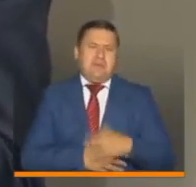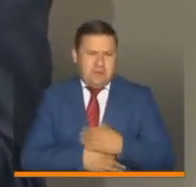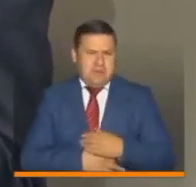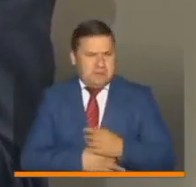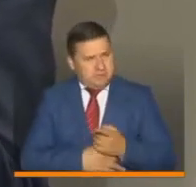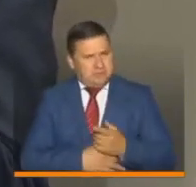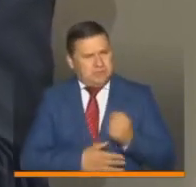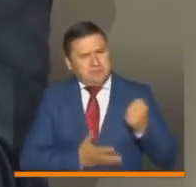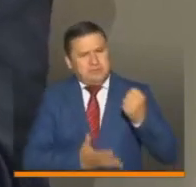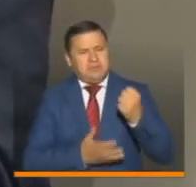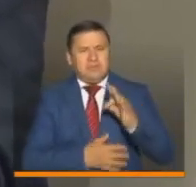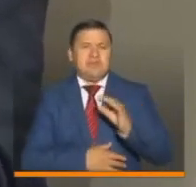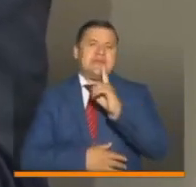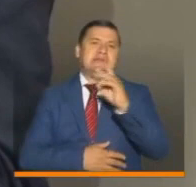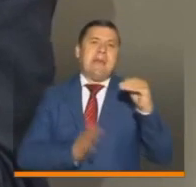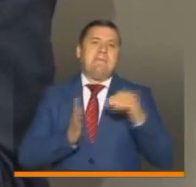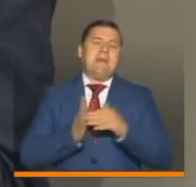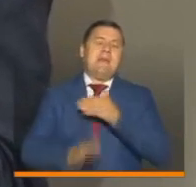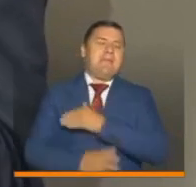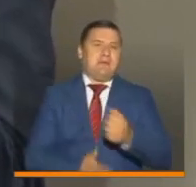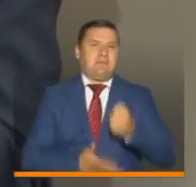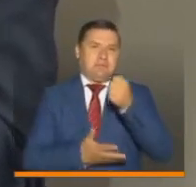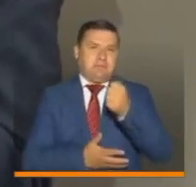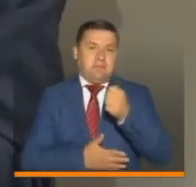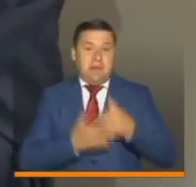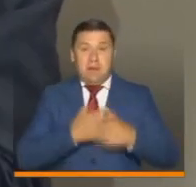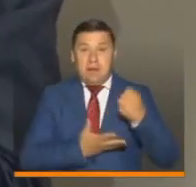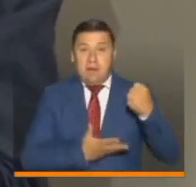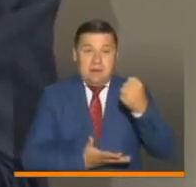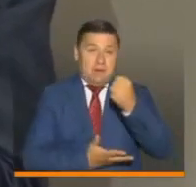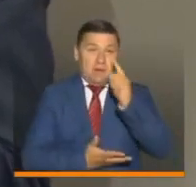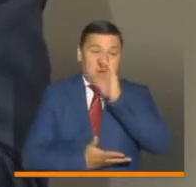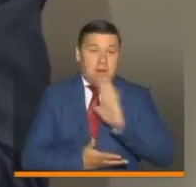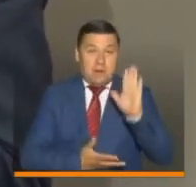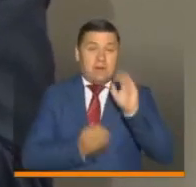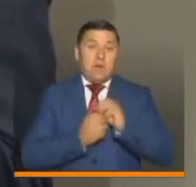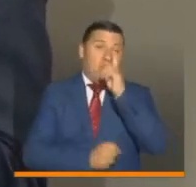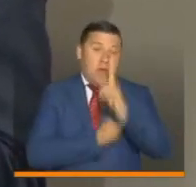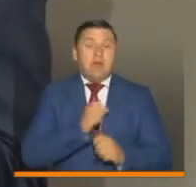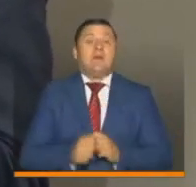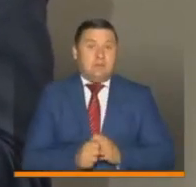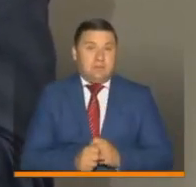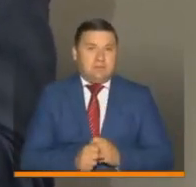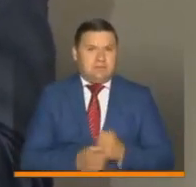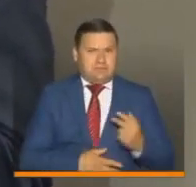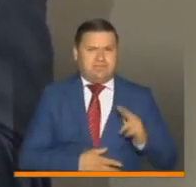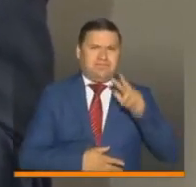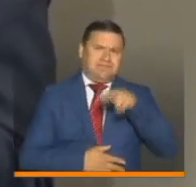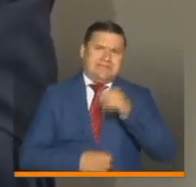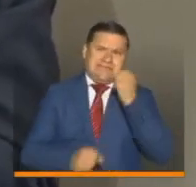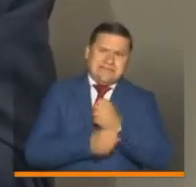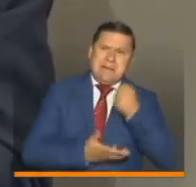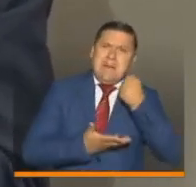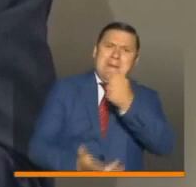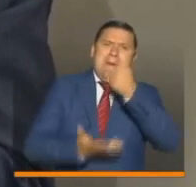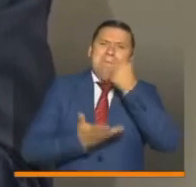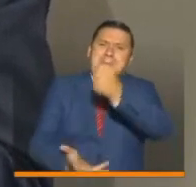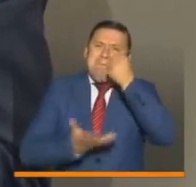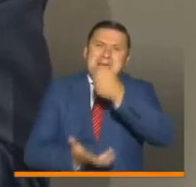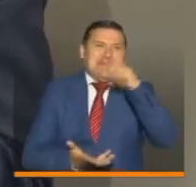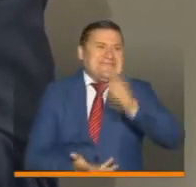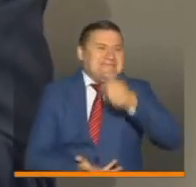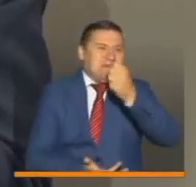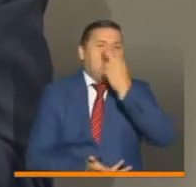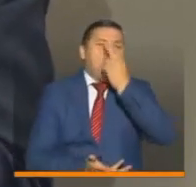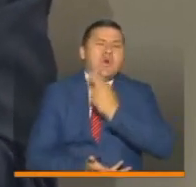en el que se invertía solo 100.000 millones de pesos desde el presupuesto general de la Nación cada año en unas vías que son absolutamente necesarias